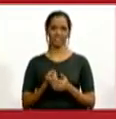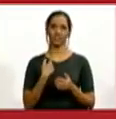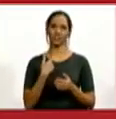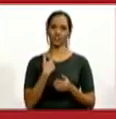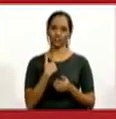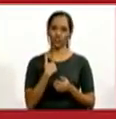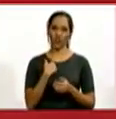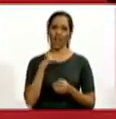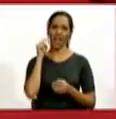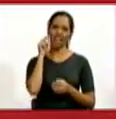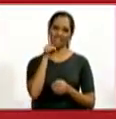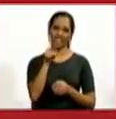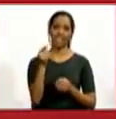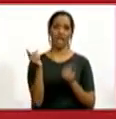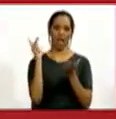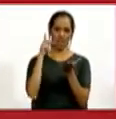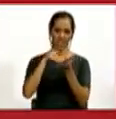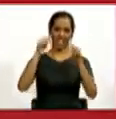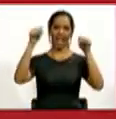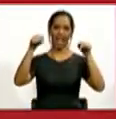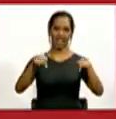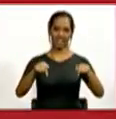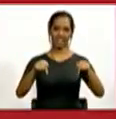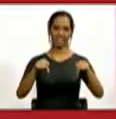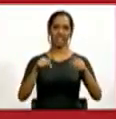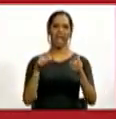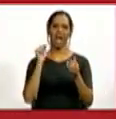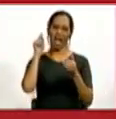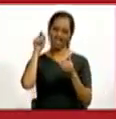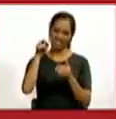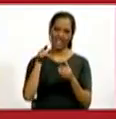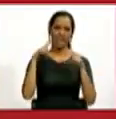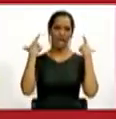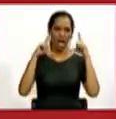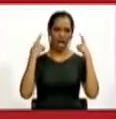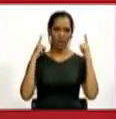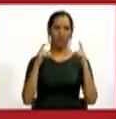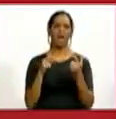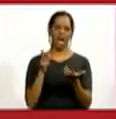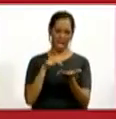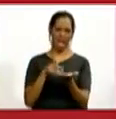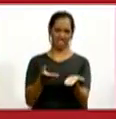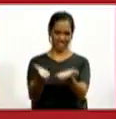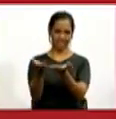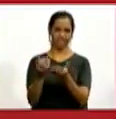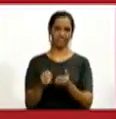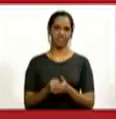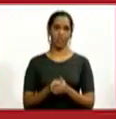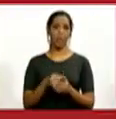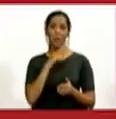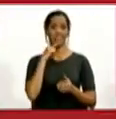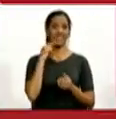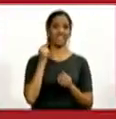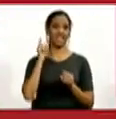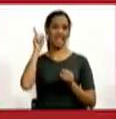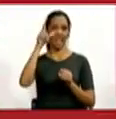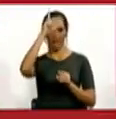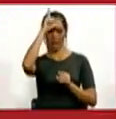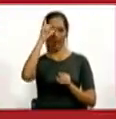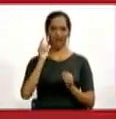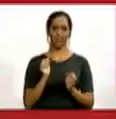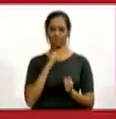reto a que vengas y digas eso en Maiquetía o en Naiguatá. Porque es bien sabroso decir eso desde